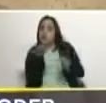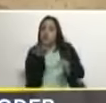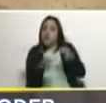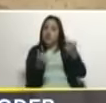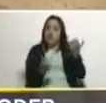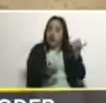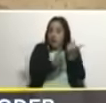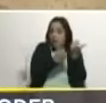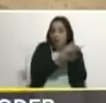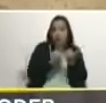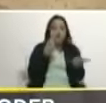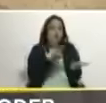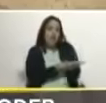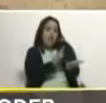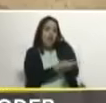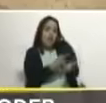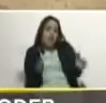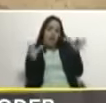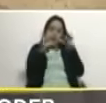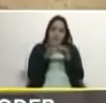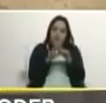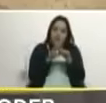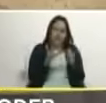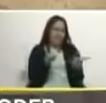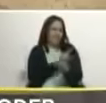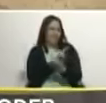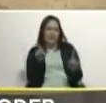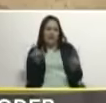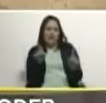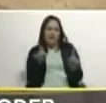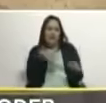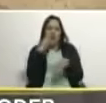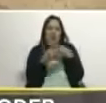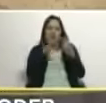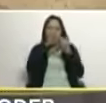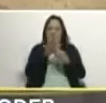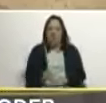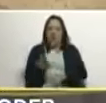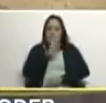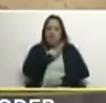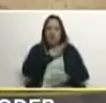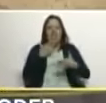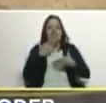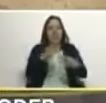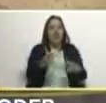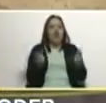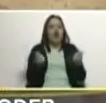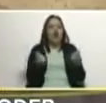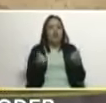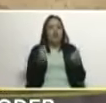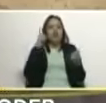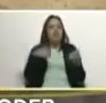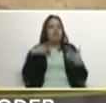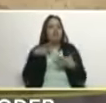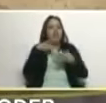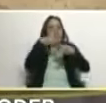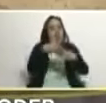solidaridad, de hermandad, de reconciliación. No, para imponer sus intereses económicos y los